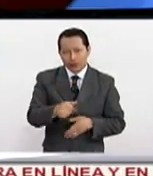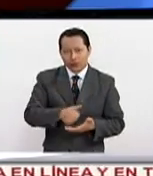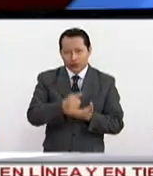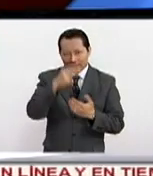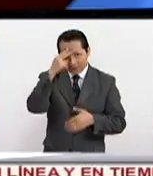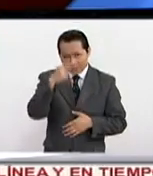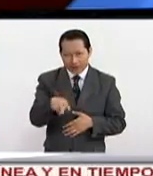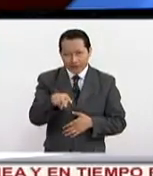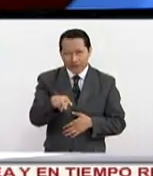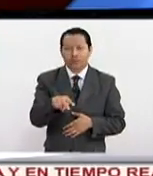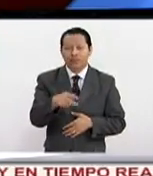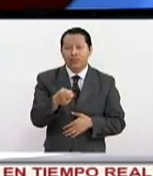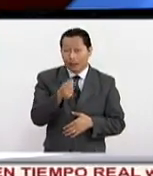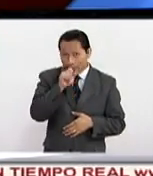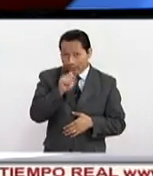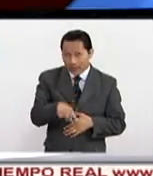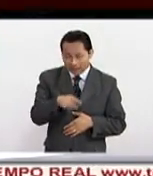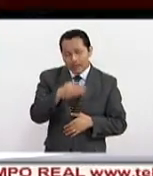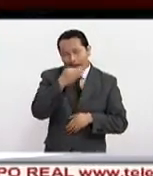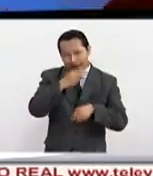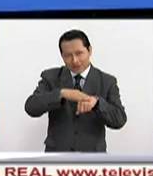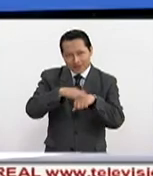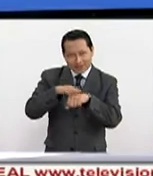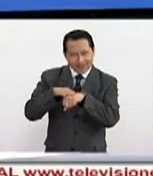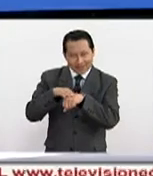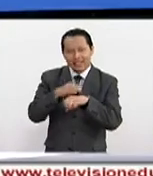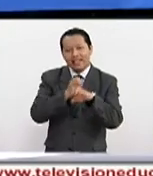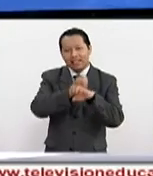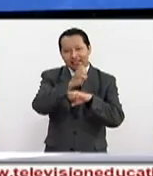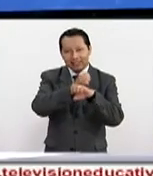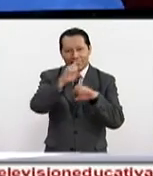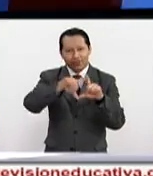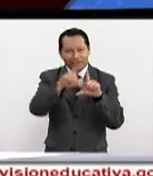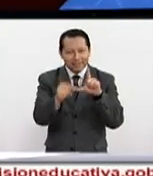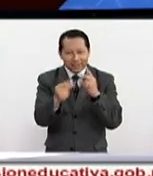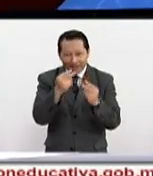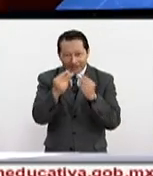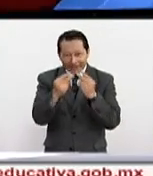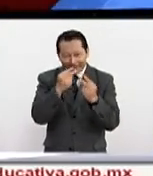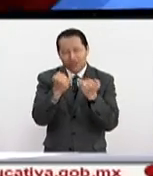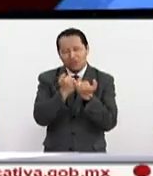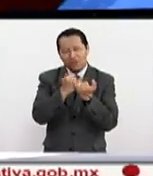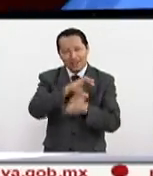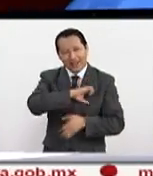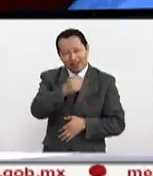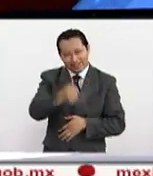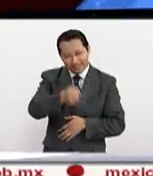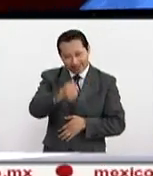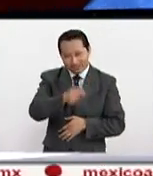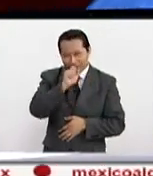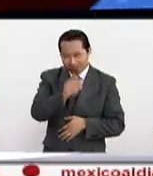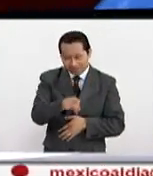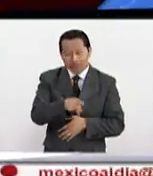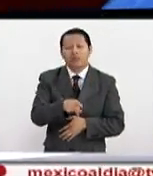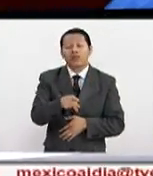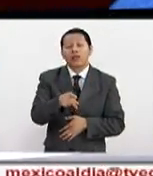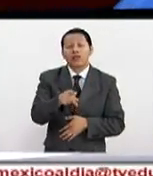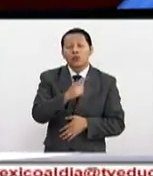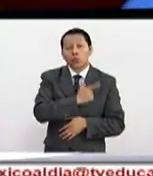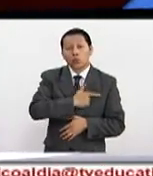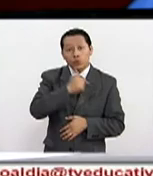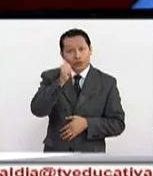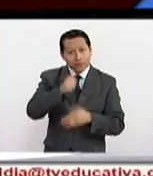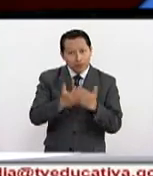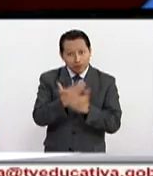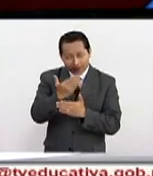del país. Desde aquí, como siempre, un saludo muy afectuoso a quienes nos están viendo en el interior de la República Mexicana. Saludo con gusto,